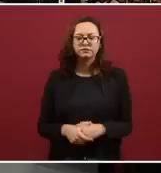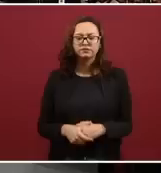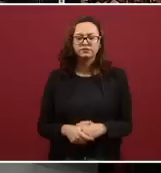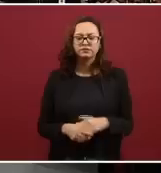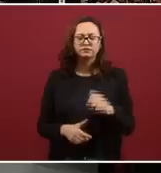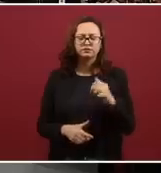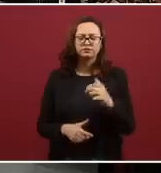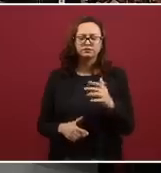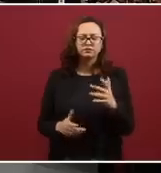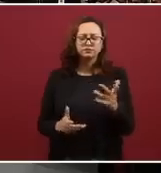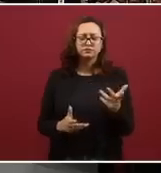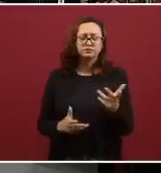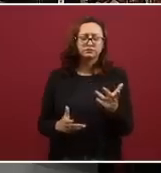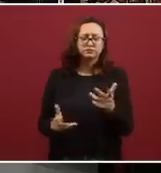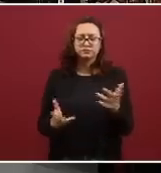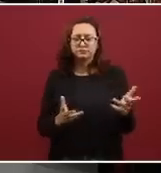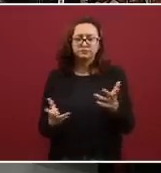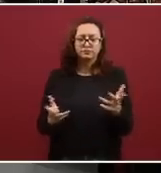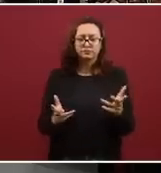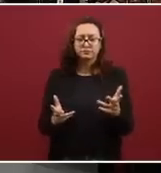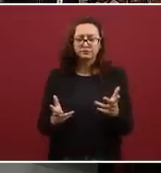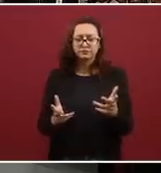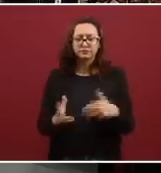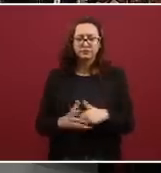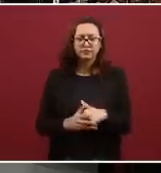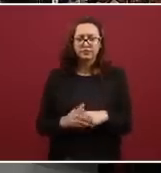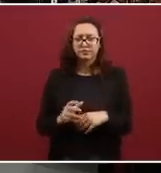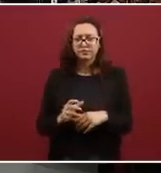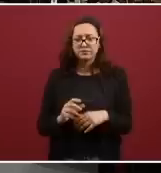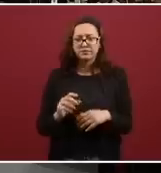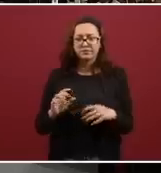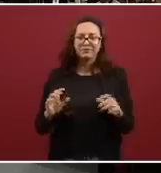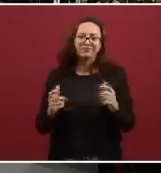buenos días canciller el gobierno estadounidense habla